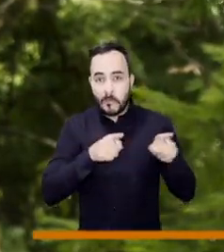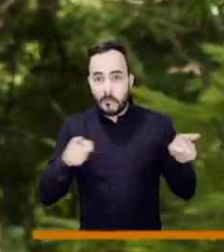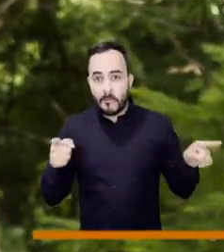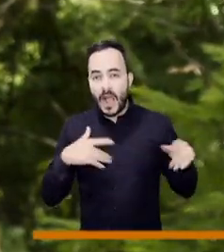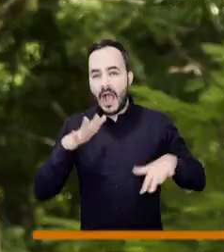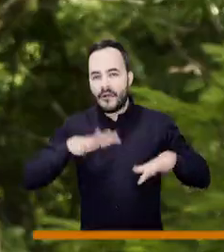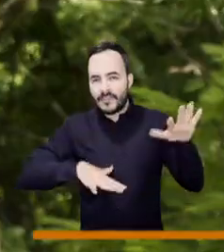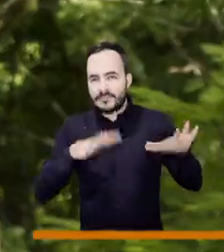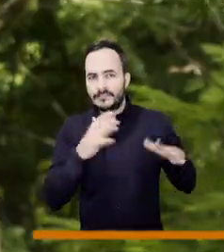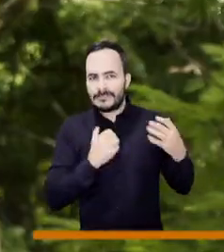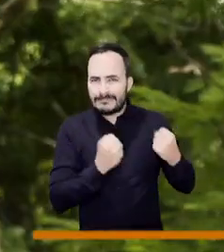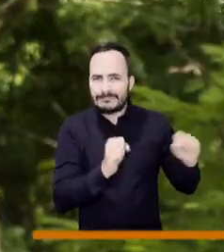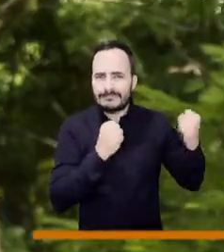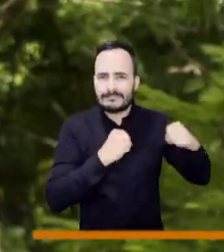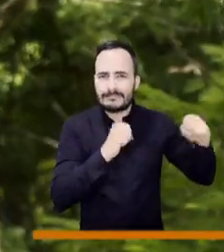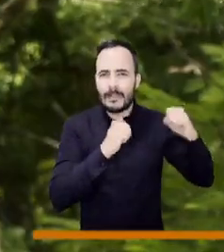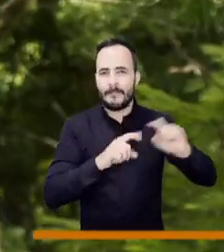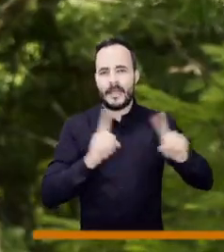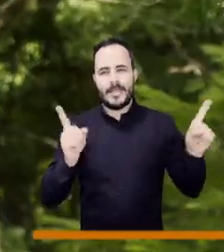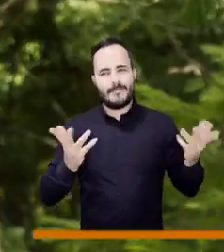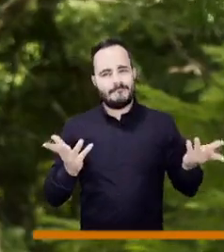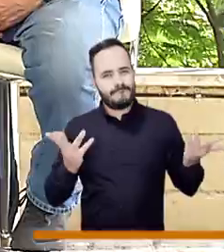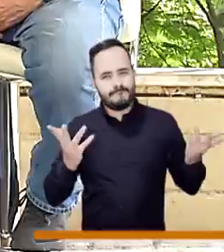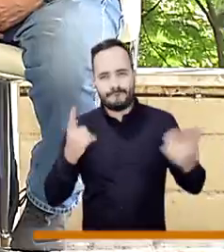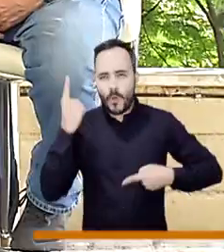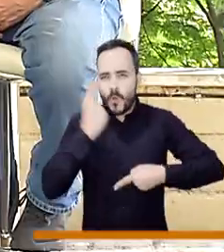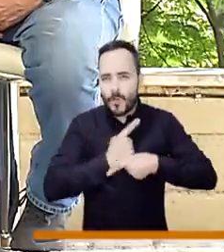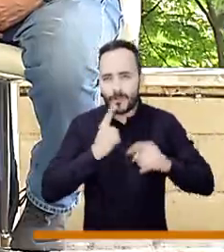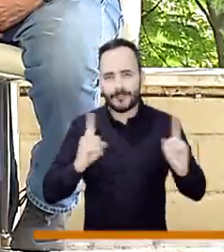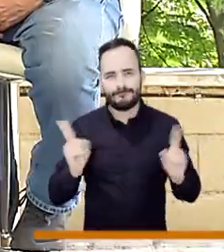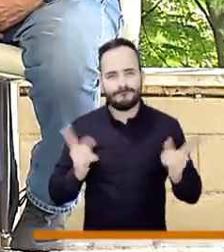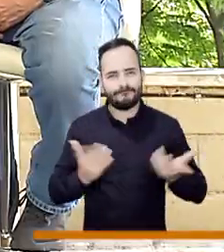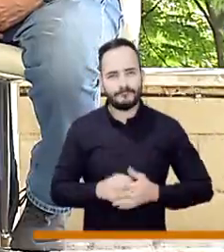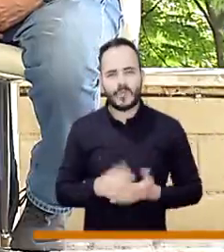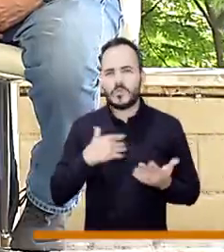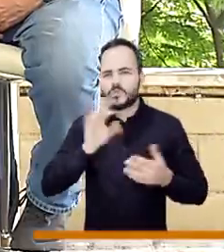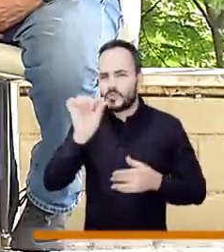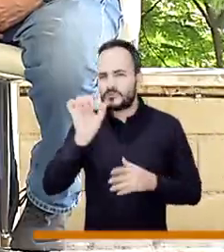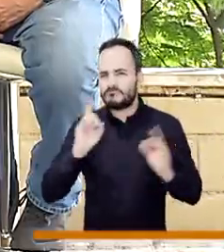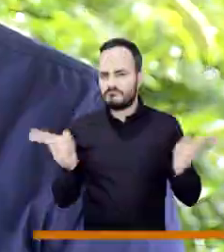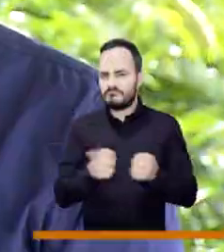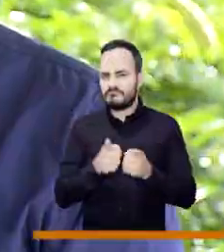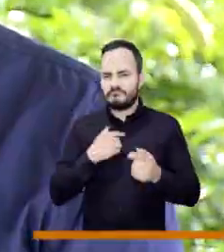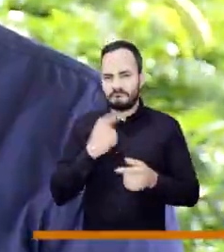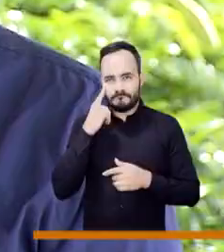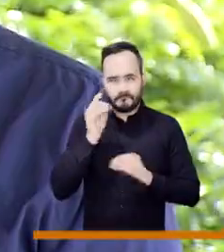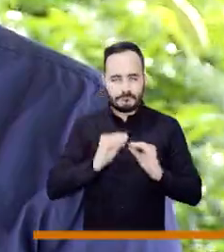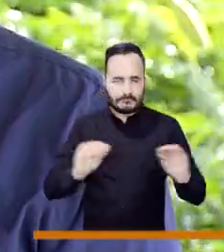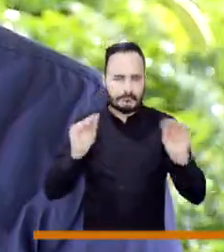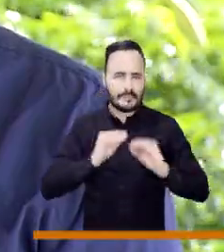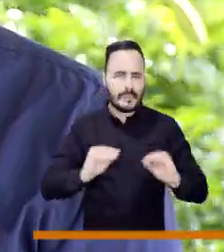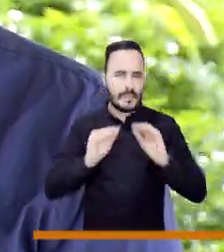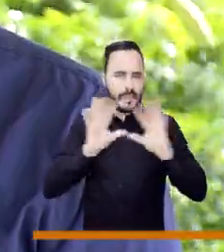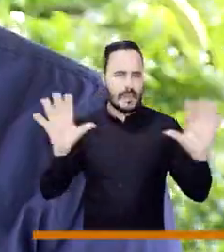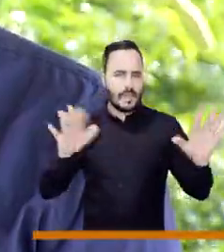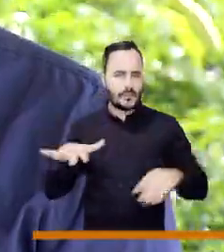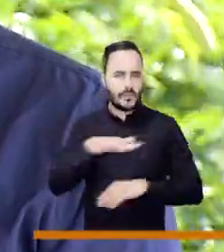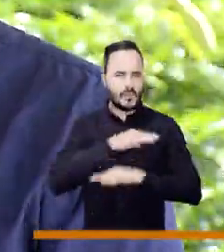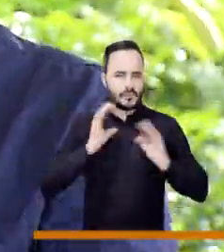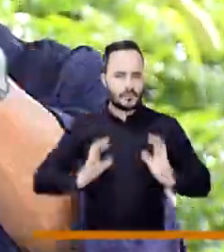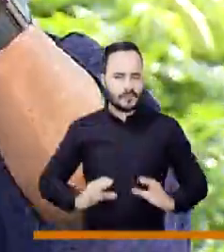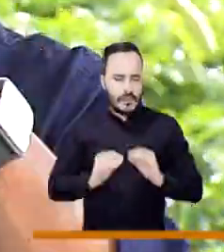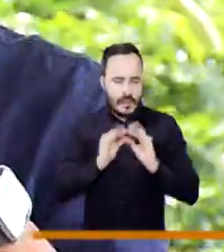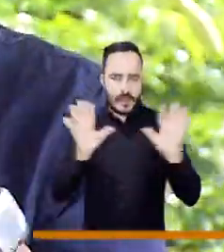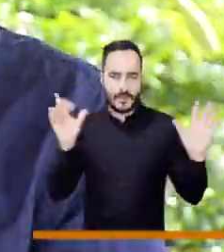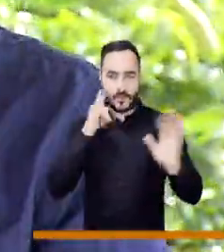a pesar de los esfuerzos, no se está logrando la tarea, doctor Luis Bernal. Vea, yo quiero rápidamente hacer un ejercicio un poco pedagógico a la ciudadanía.